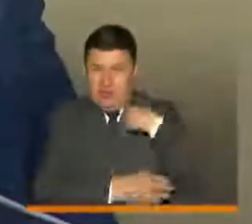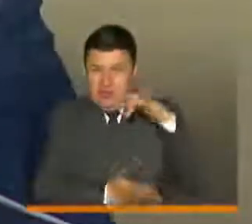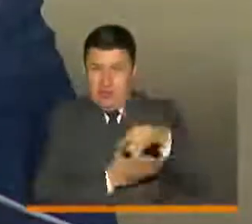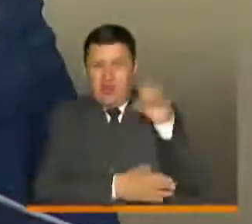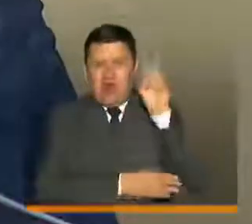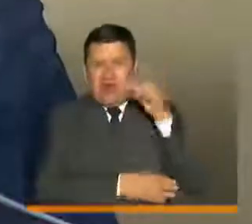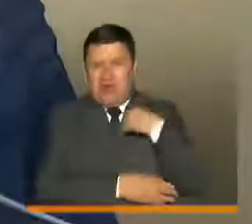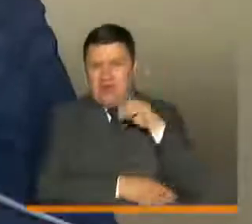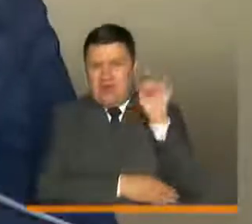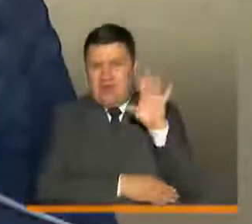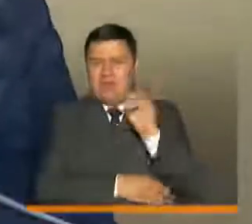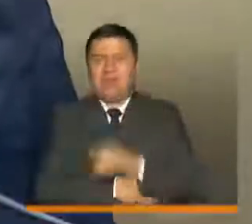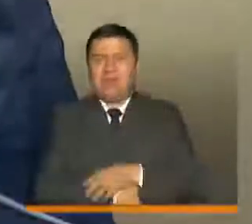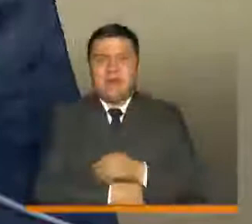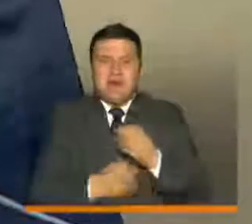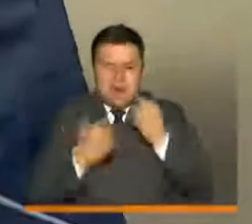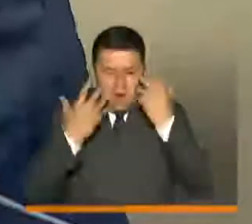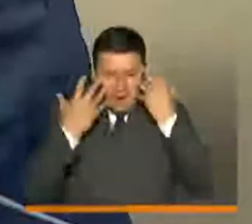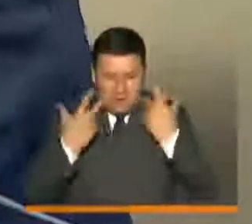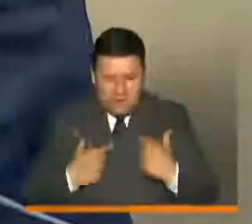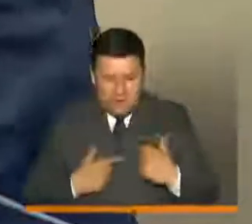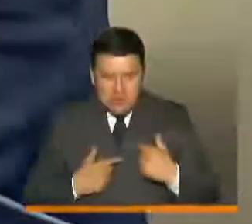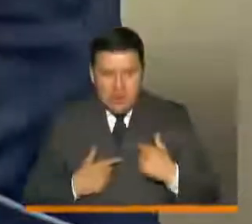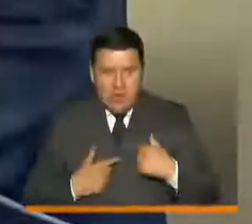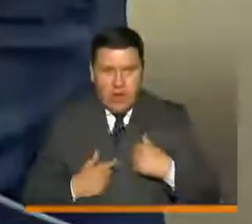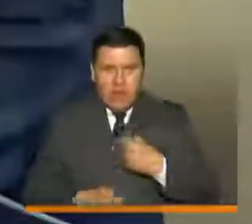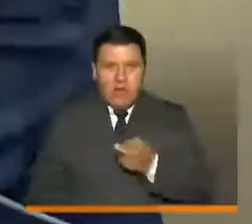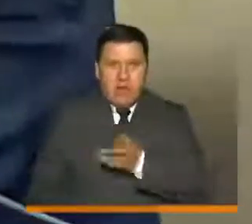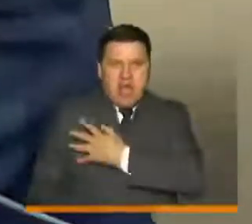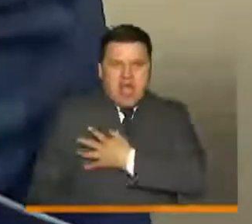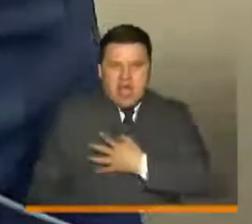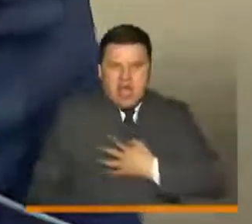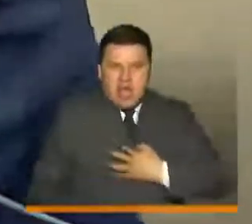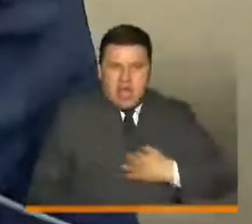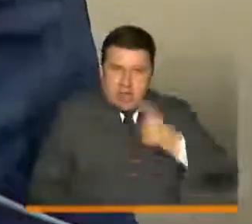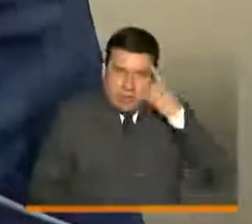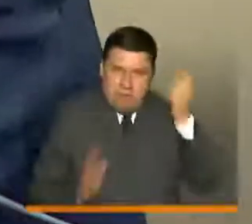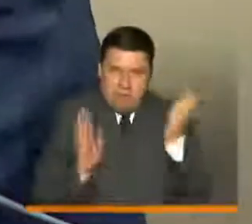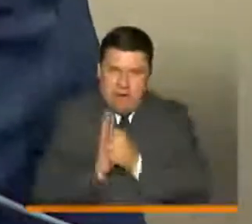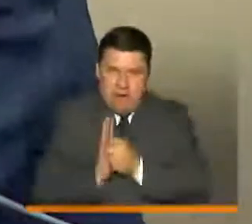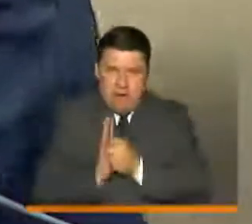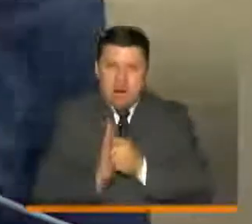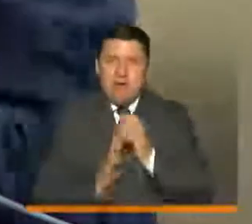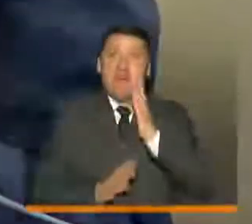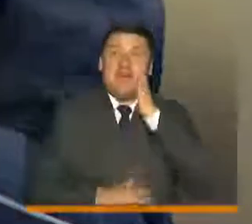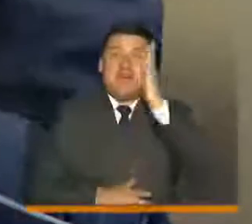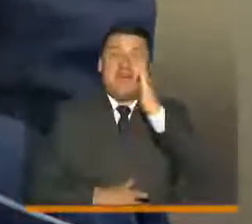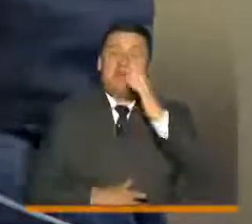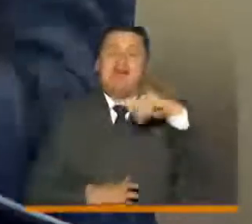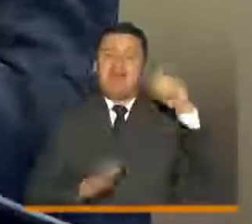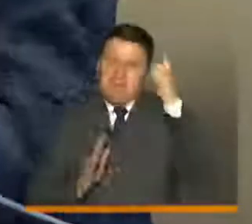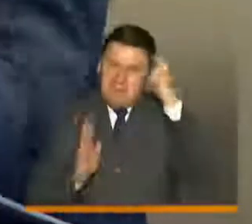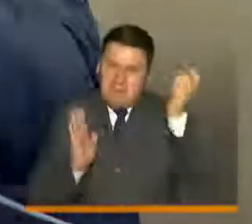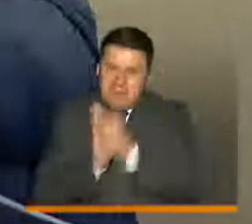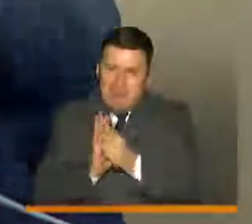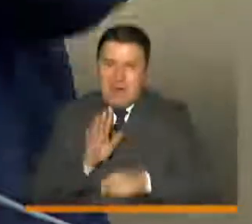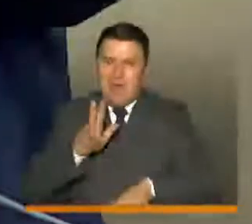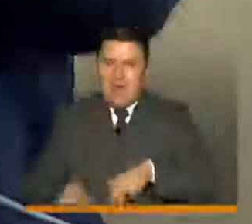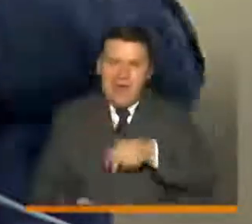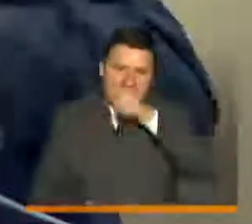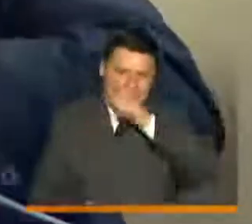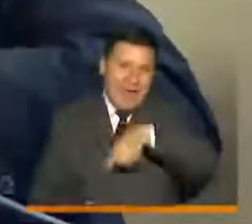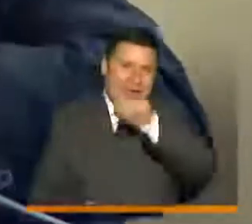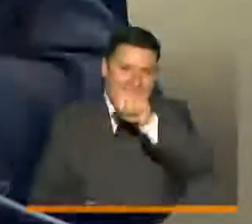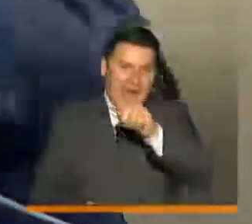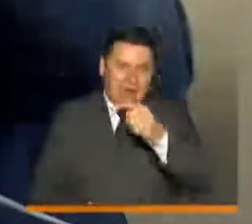presidente, que lo físico ha dejado unas huellas de tigre, pero que lo mental va a dejar huellas de elefante. Y para eso tenemos que cada uno